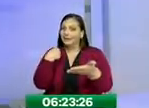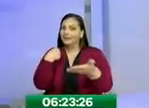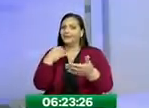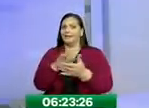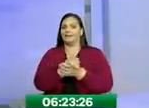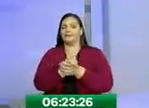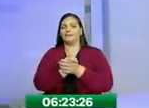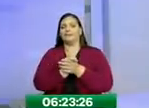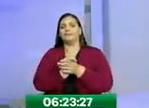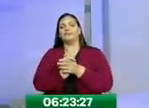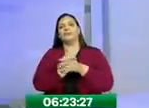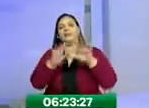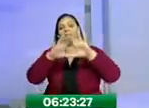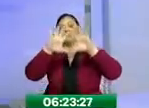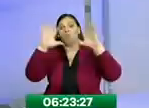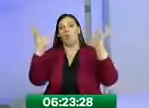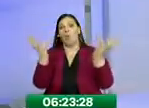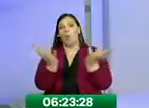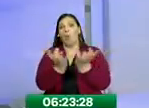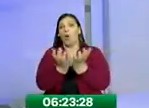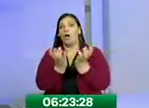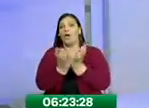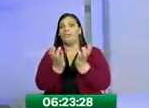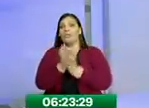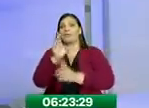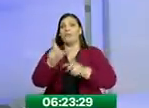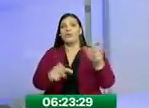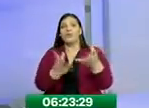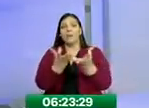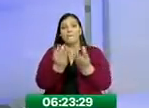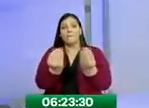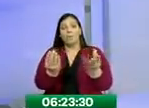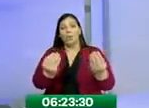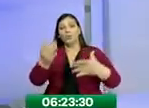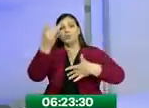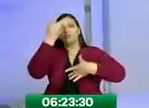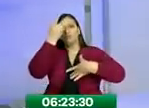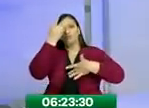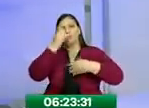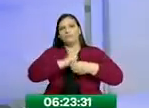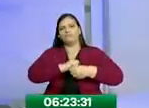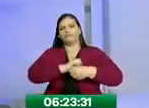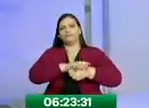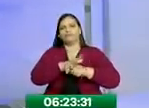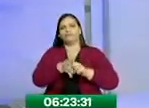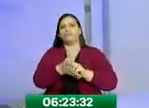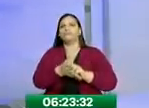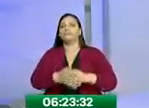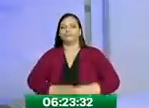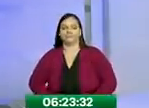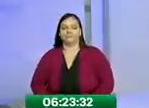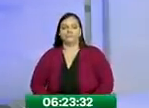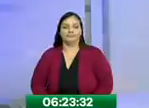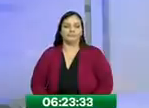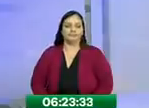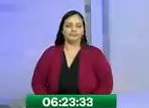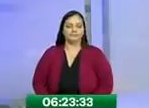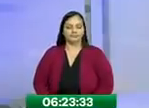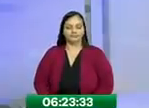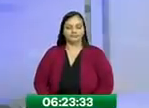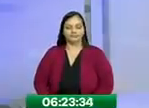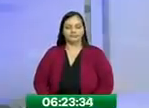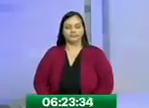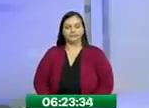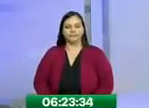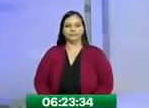afectando el mundo. Se habla mucho del tema de que están ya, o que se ha encontrado la situación importante,